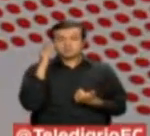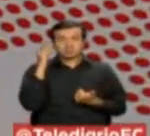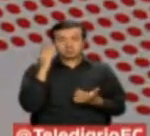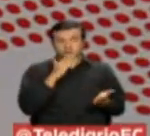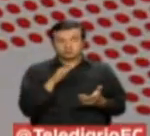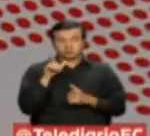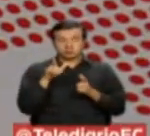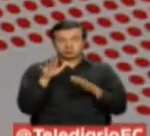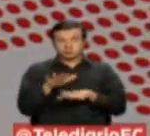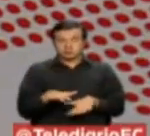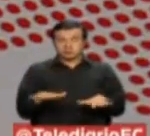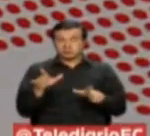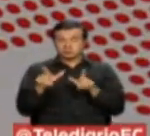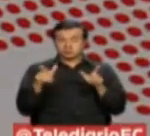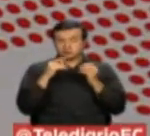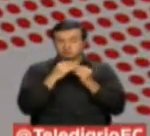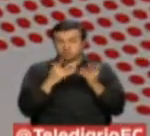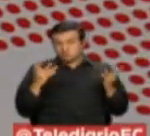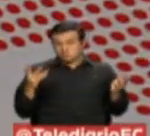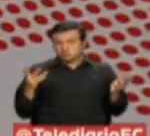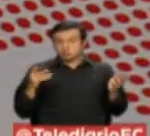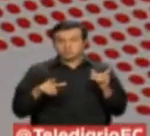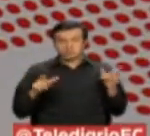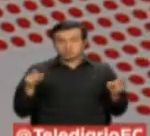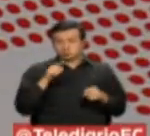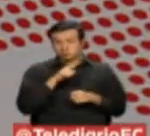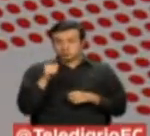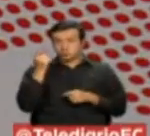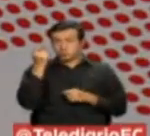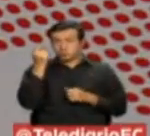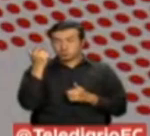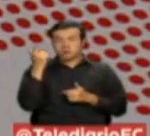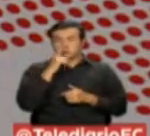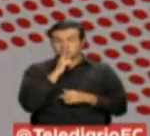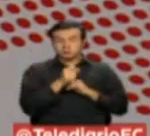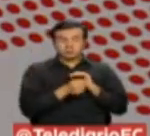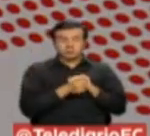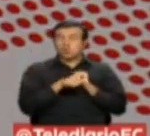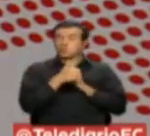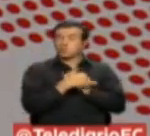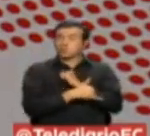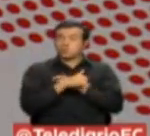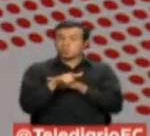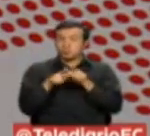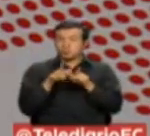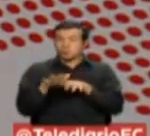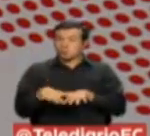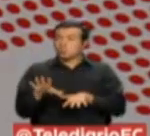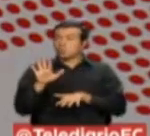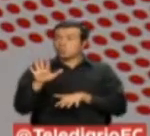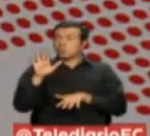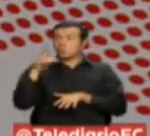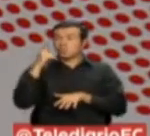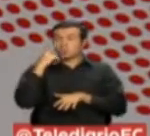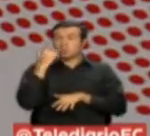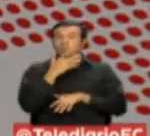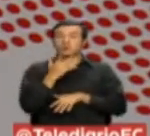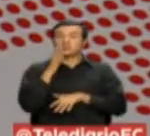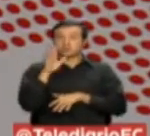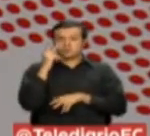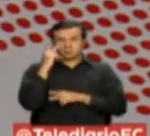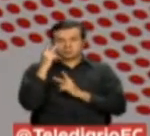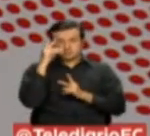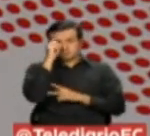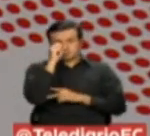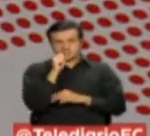las personas que sacan dinero o esconden dinero en otros lugares, principalmente paraísos fiscales, sean